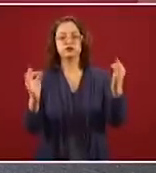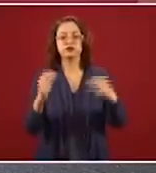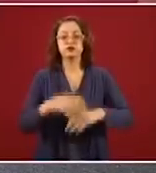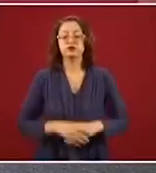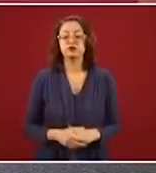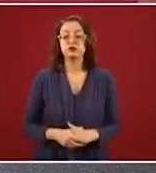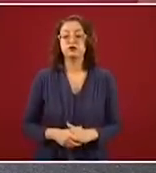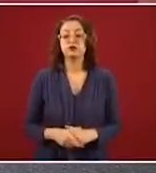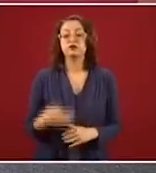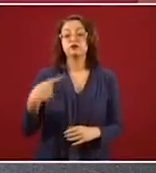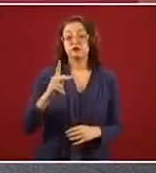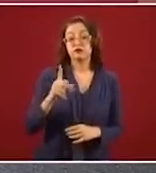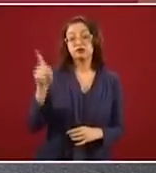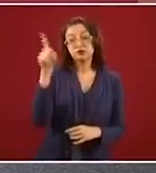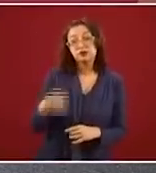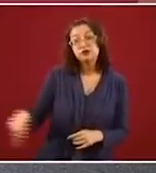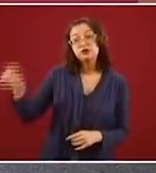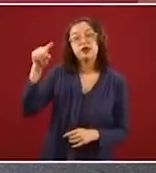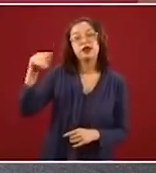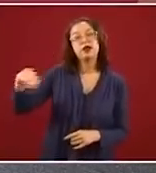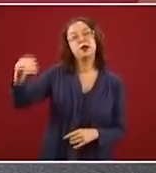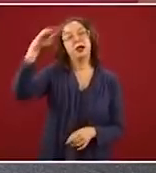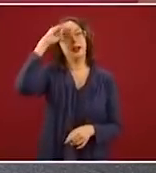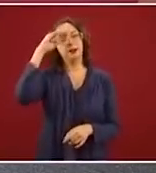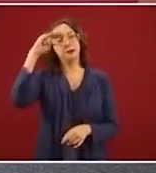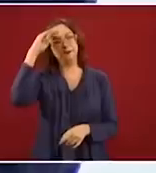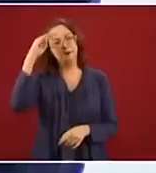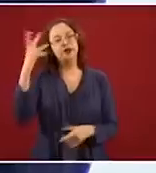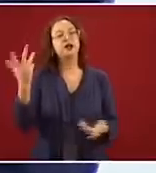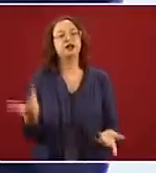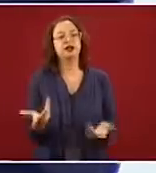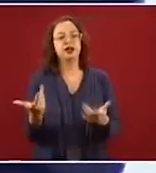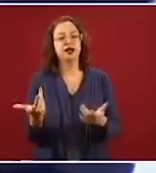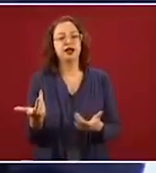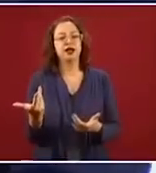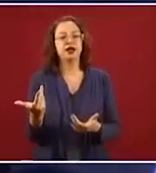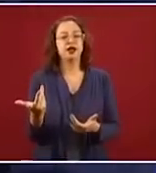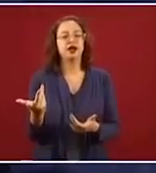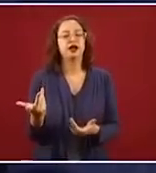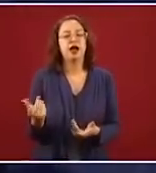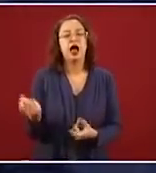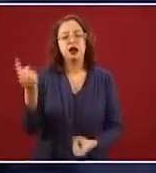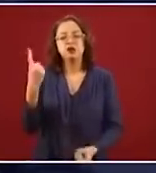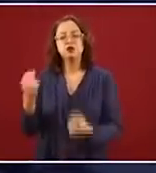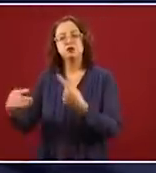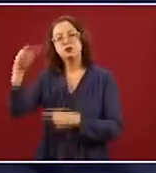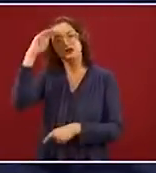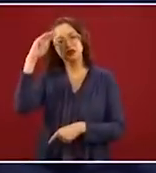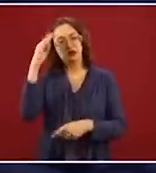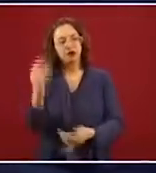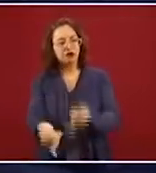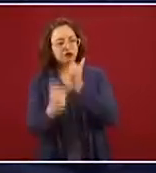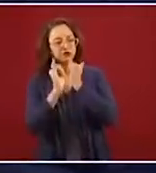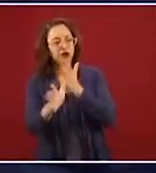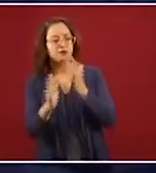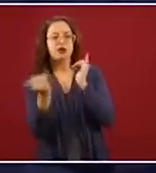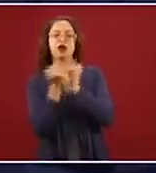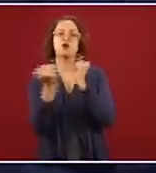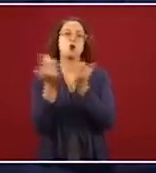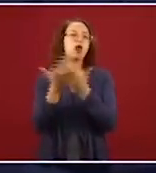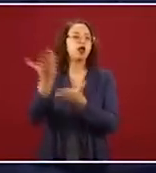Pero si piensan que van a hacerle algunos como era antes,